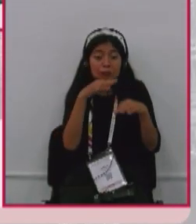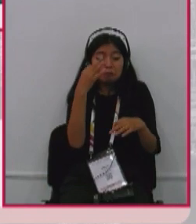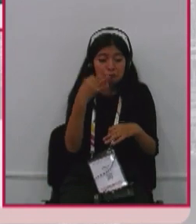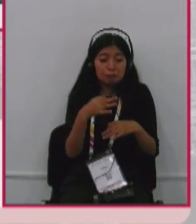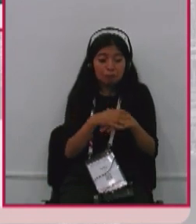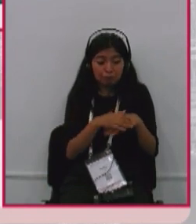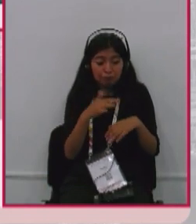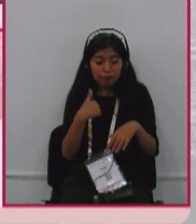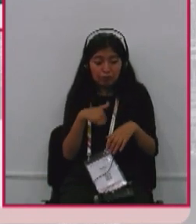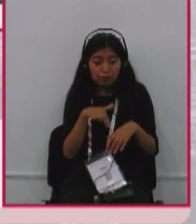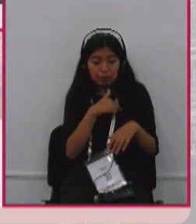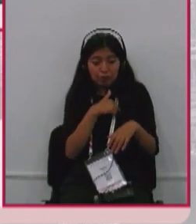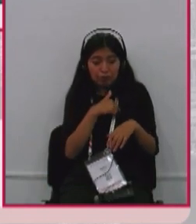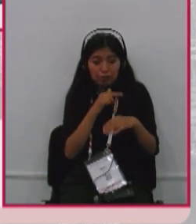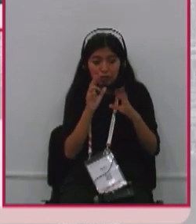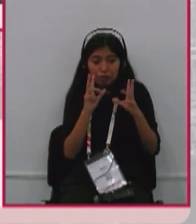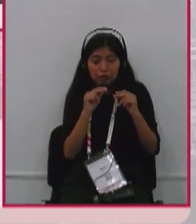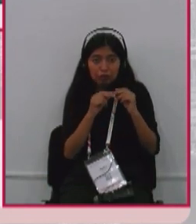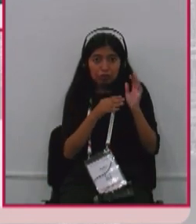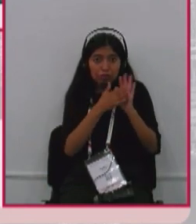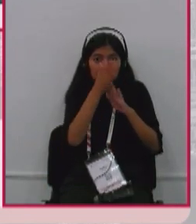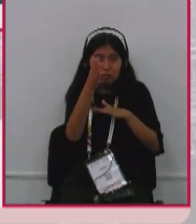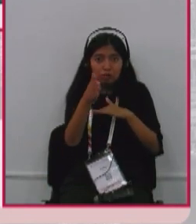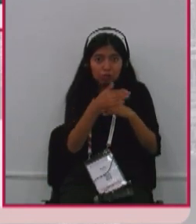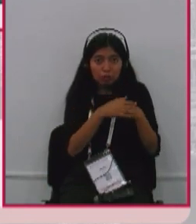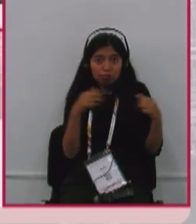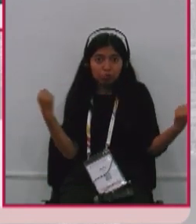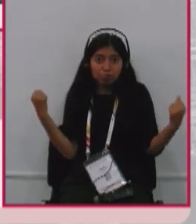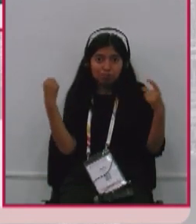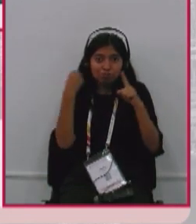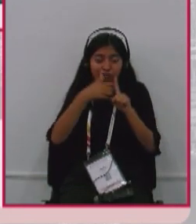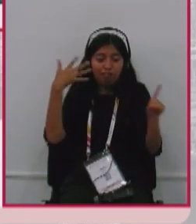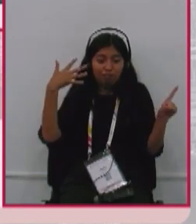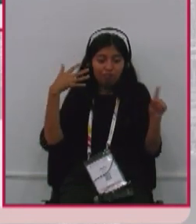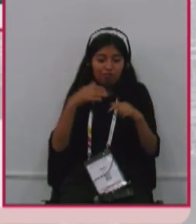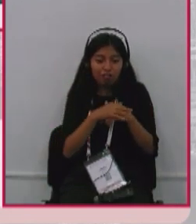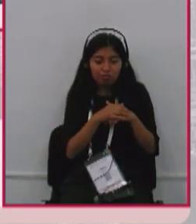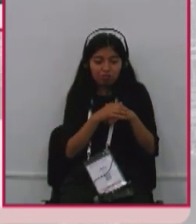nosotros no vamos a impactar la estabilidad del pad.